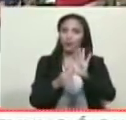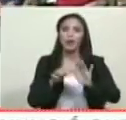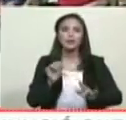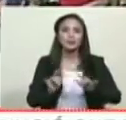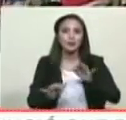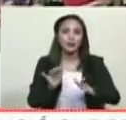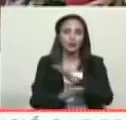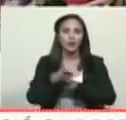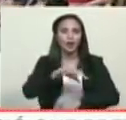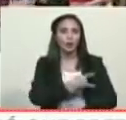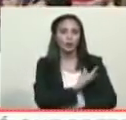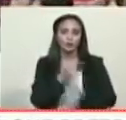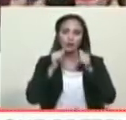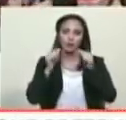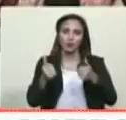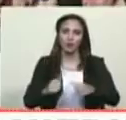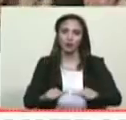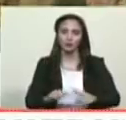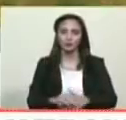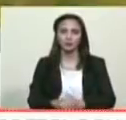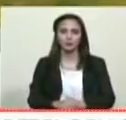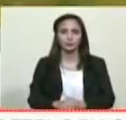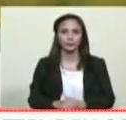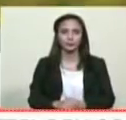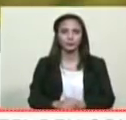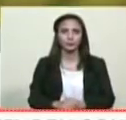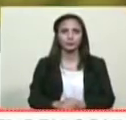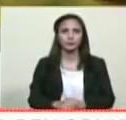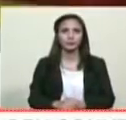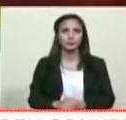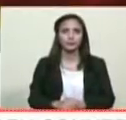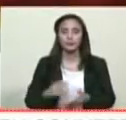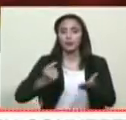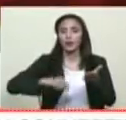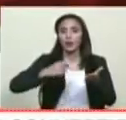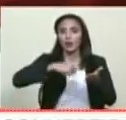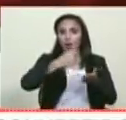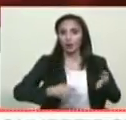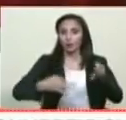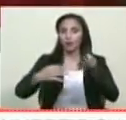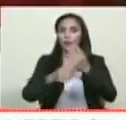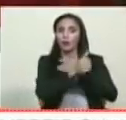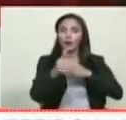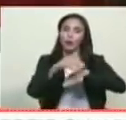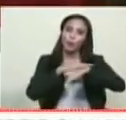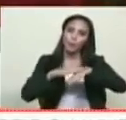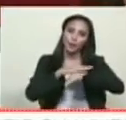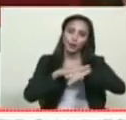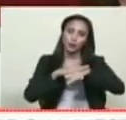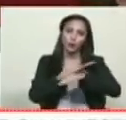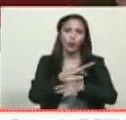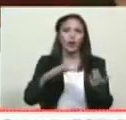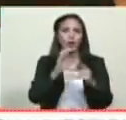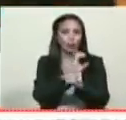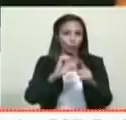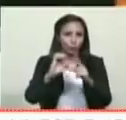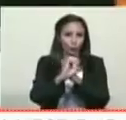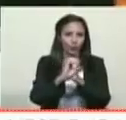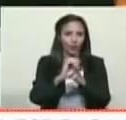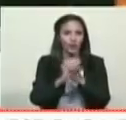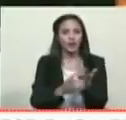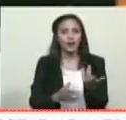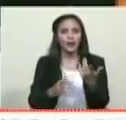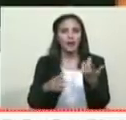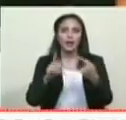Secretaría de la Universidad Nacional Experimental de las Artes. Firman los ministros Ernesto Villegas Forjat y Uber